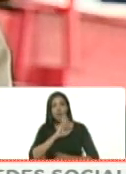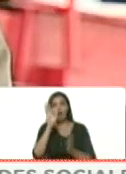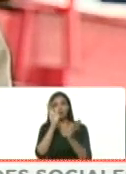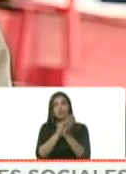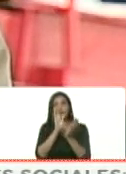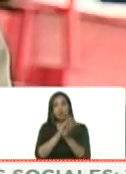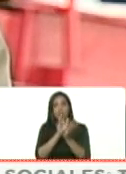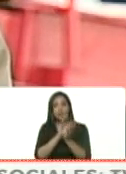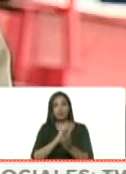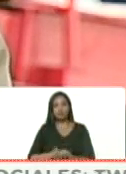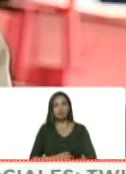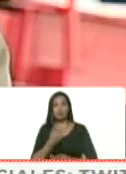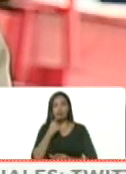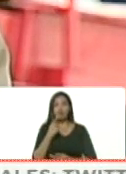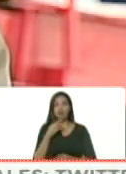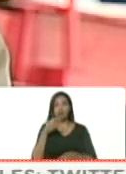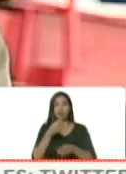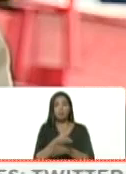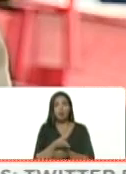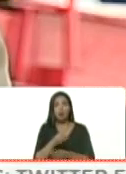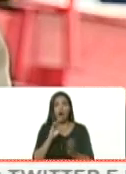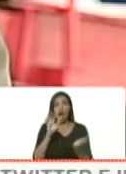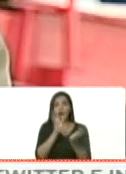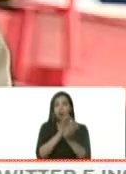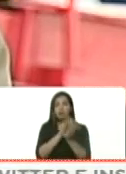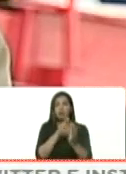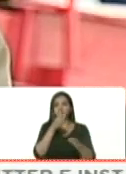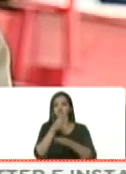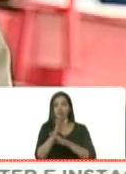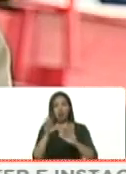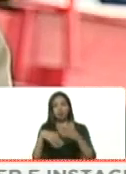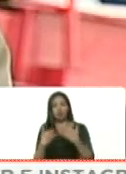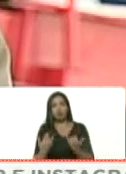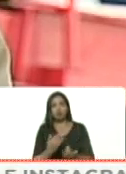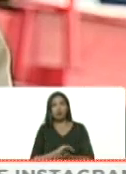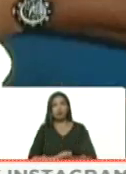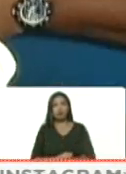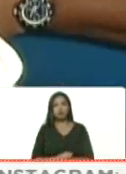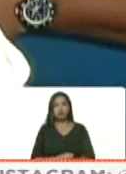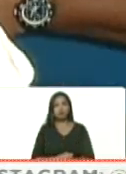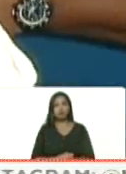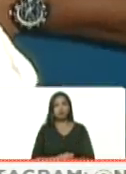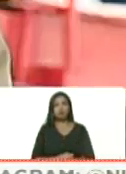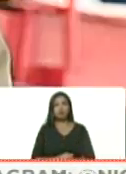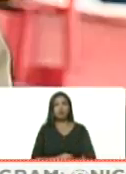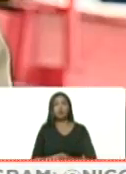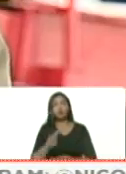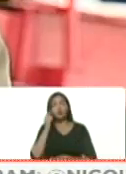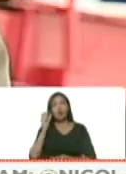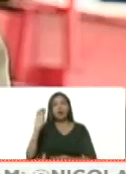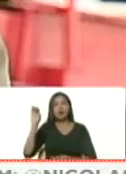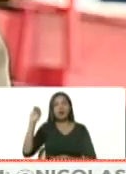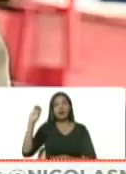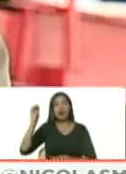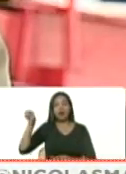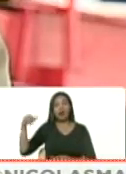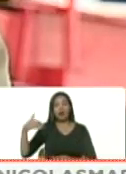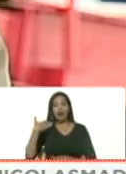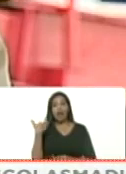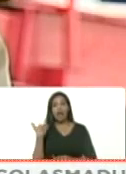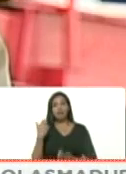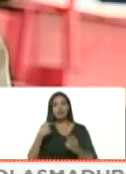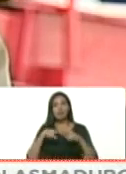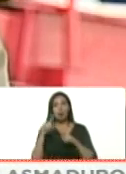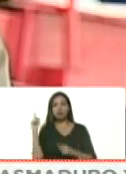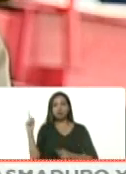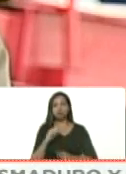Margariteña, me dicen que va saliendo en el ferry para Margarita. La magistrada Gladys Gutiérrez del Máximo Tribunal de la República ha